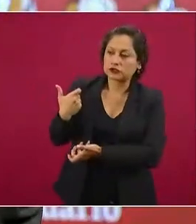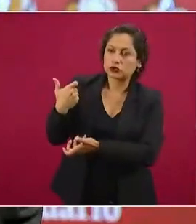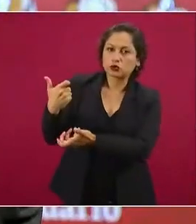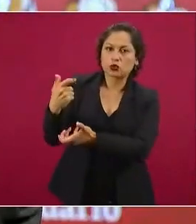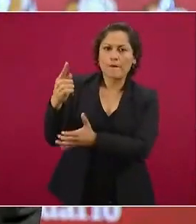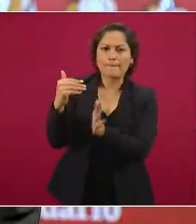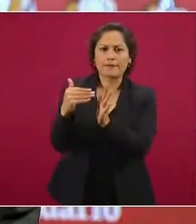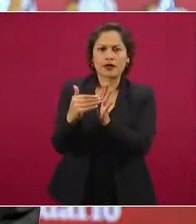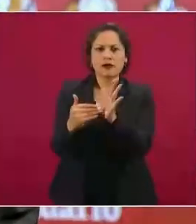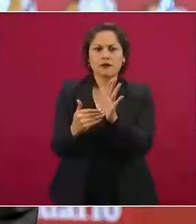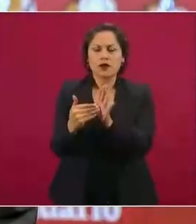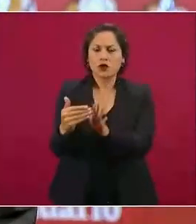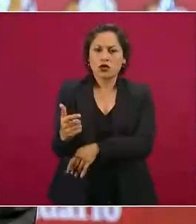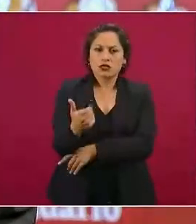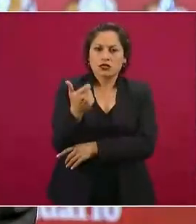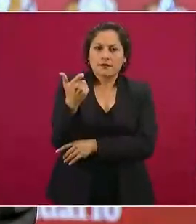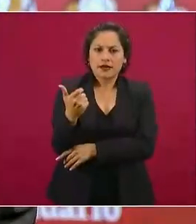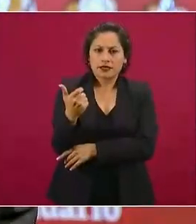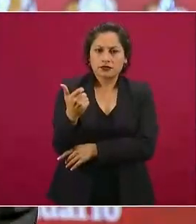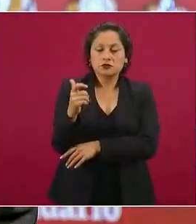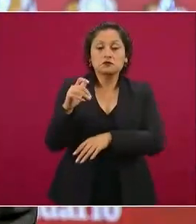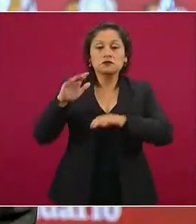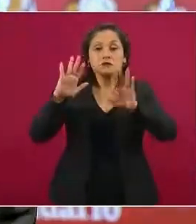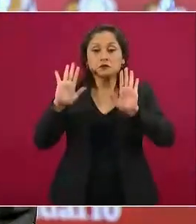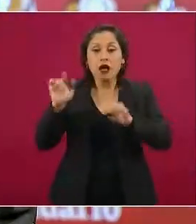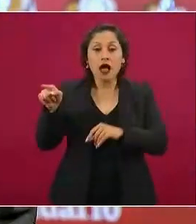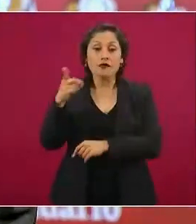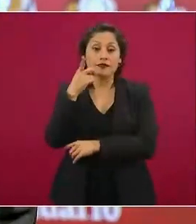para supuestamente apoyar